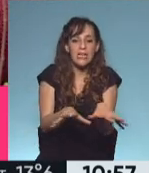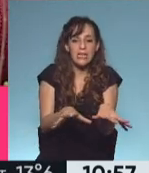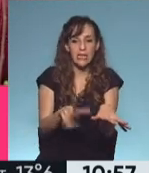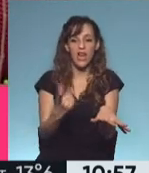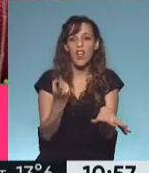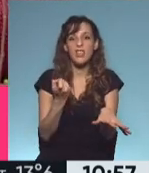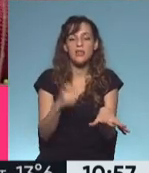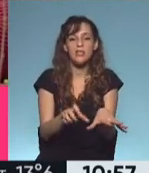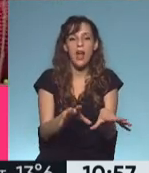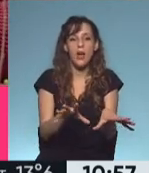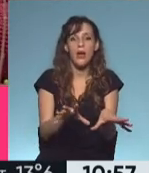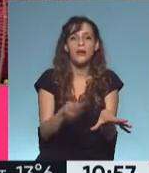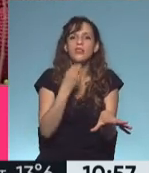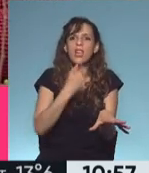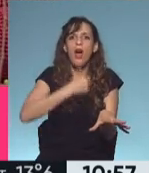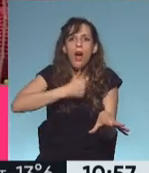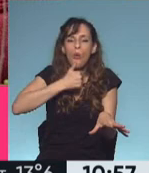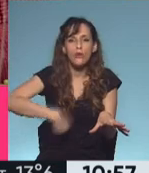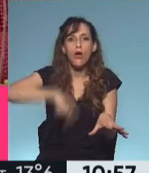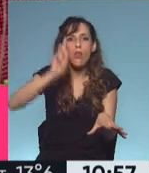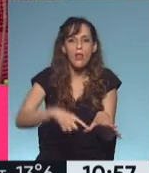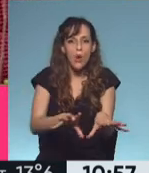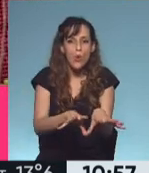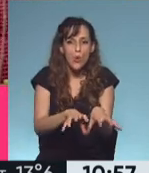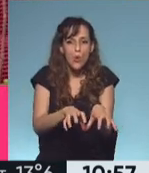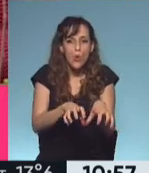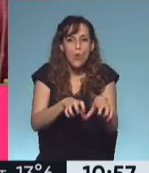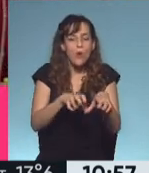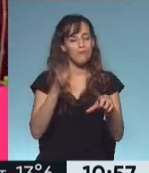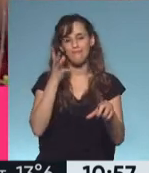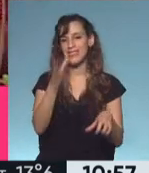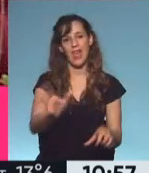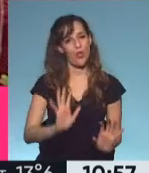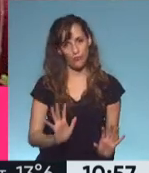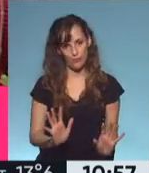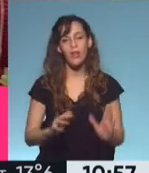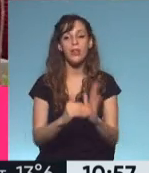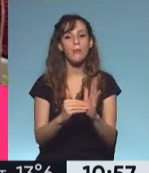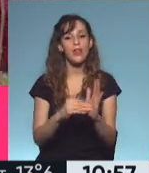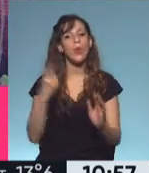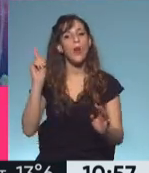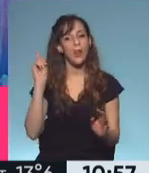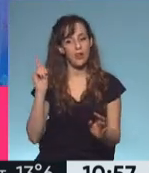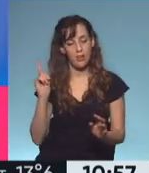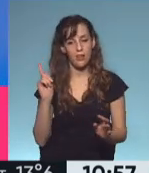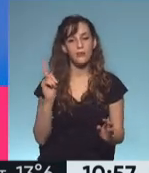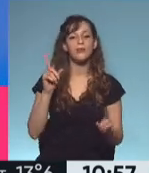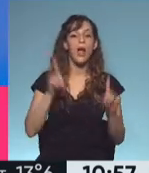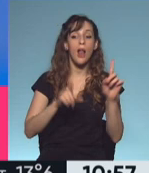si están todo el tiempo con agua disponible, puede que sea demasiado. Depende de algunas variedades, porque quiero decir, hay